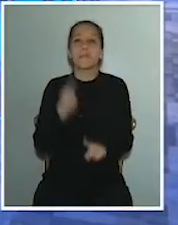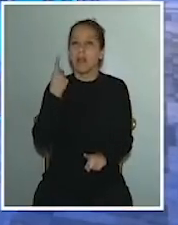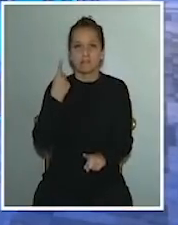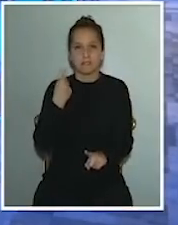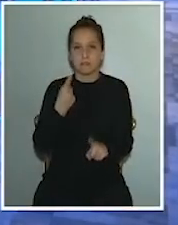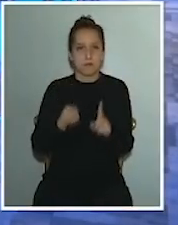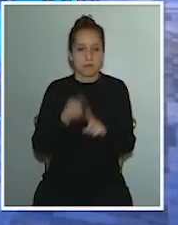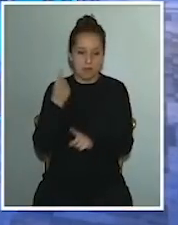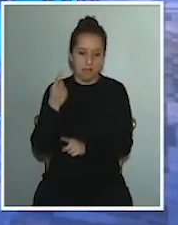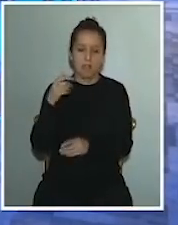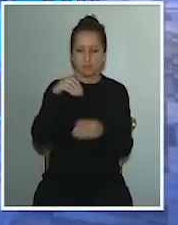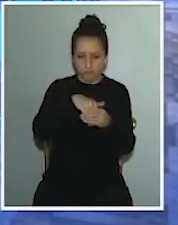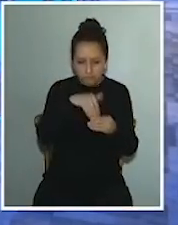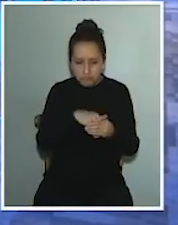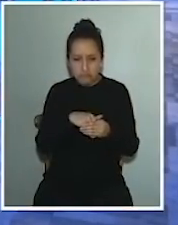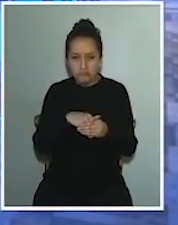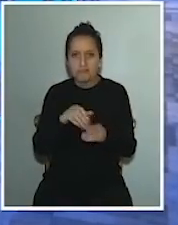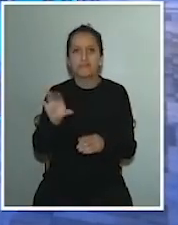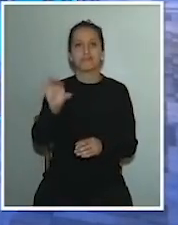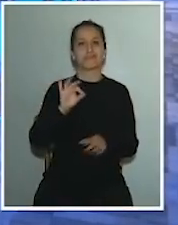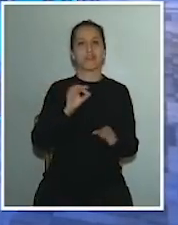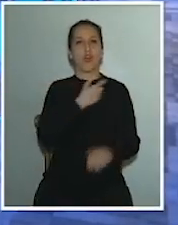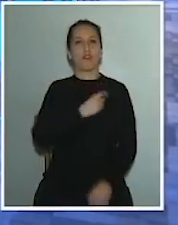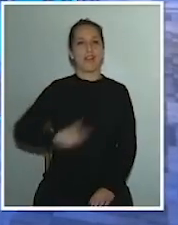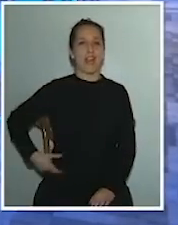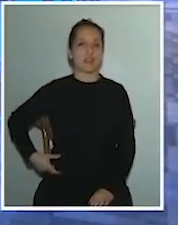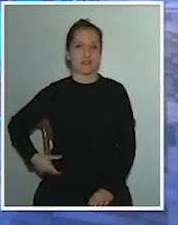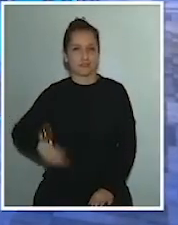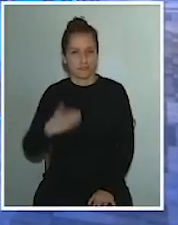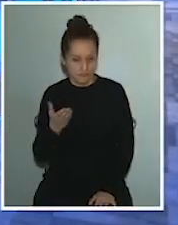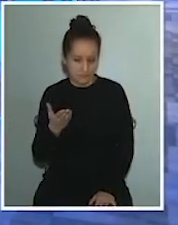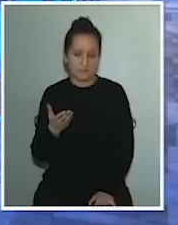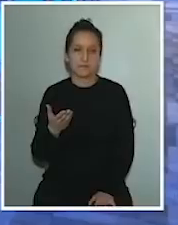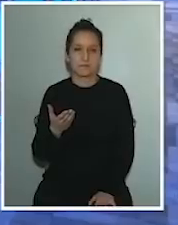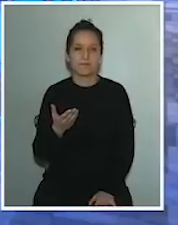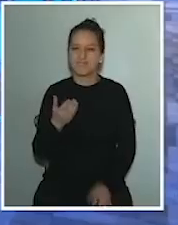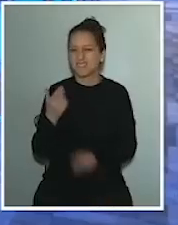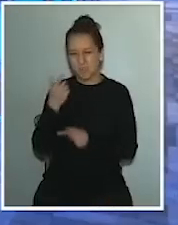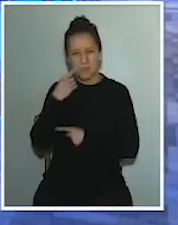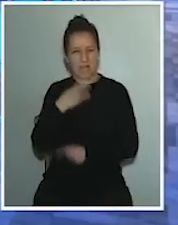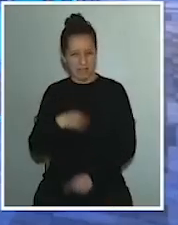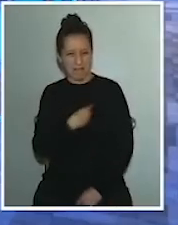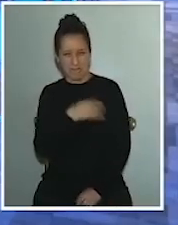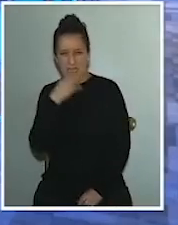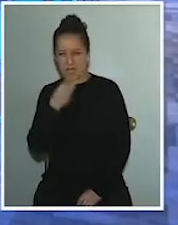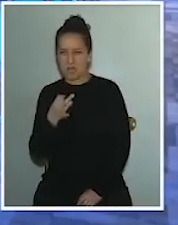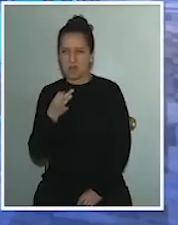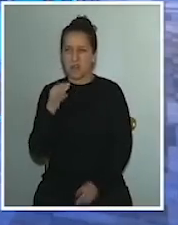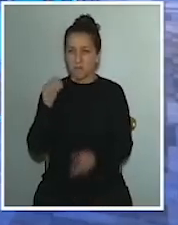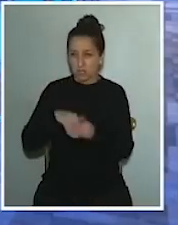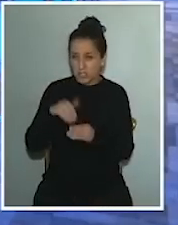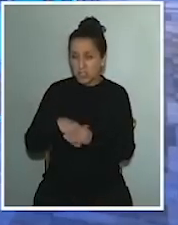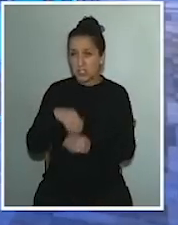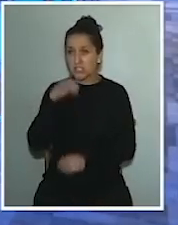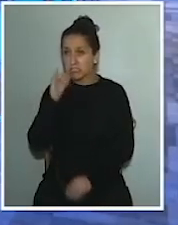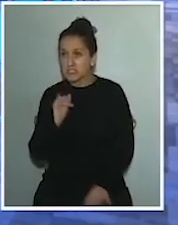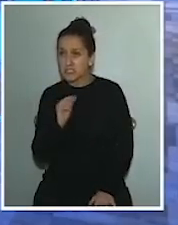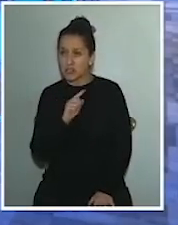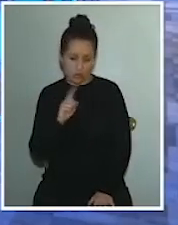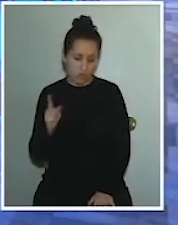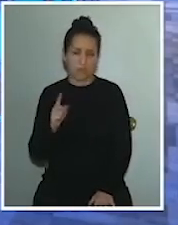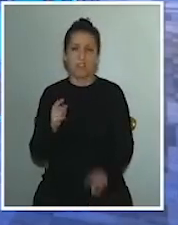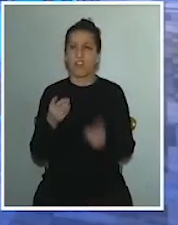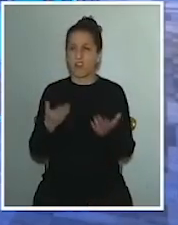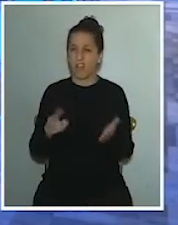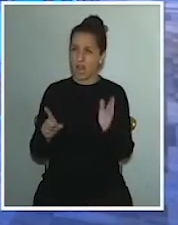no estuvo exenta de debate de discusiones como decía Gabriel de si se debía hacer o no se sabía hacer si con esta ley que tenemos